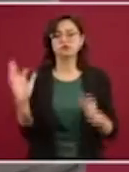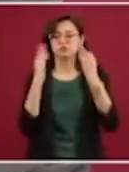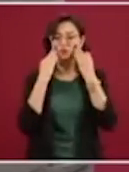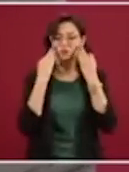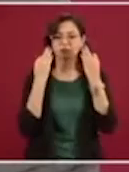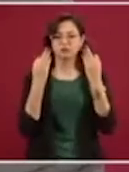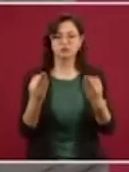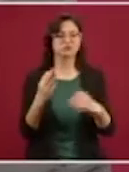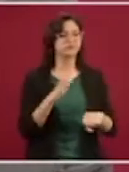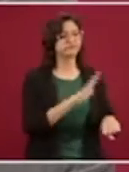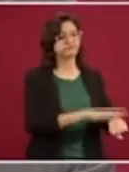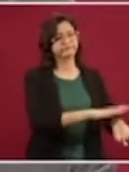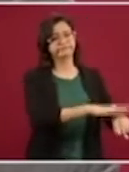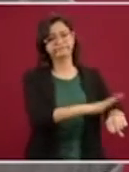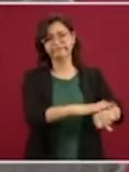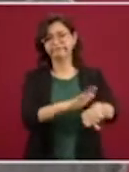hicimos un llamado